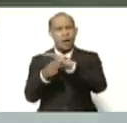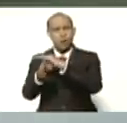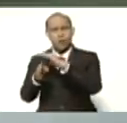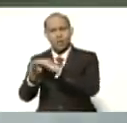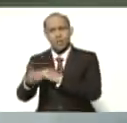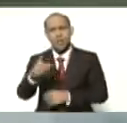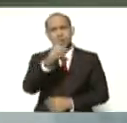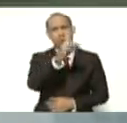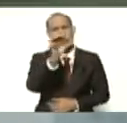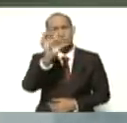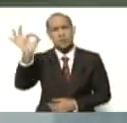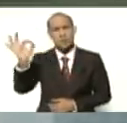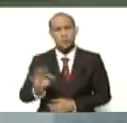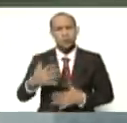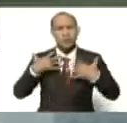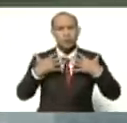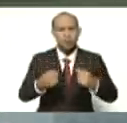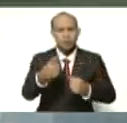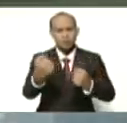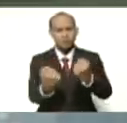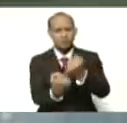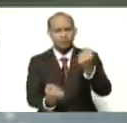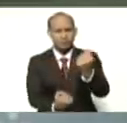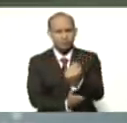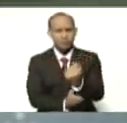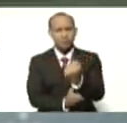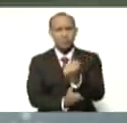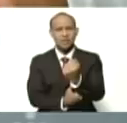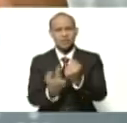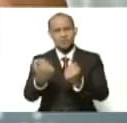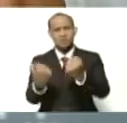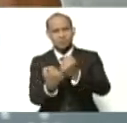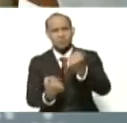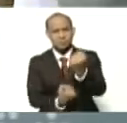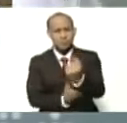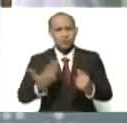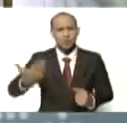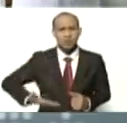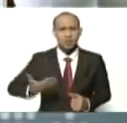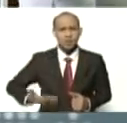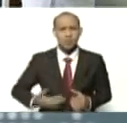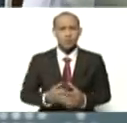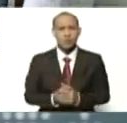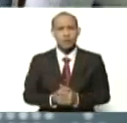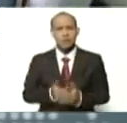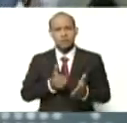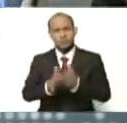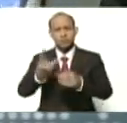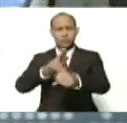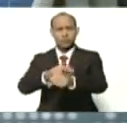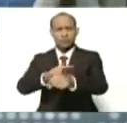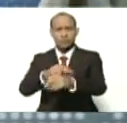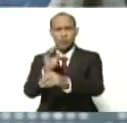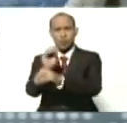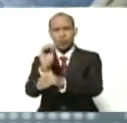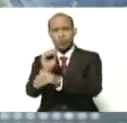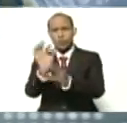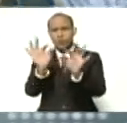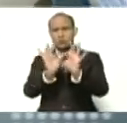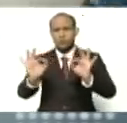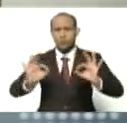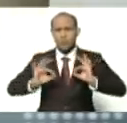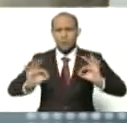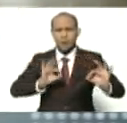100% salud sea la base estructurante estructural desde la medicina preventiva de la medicina